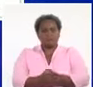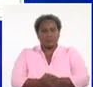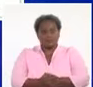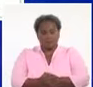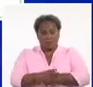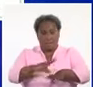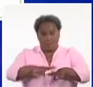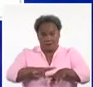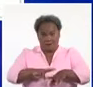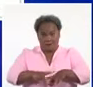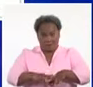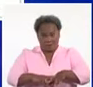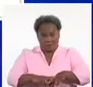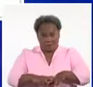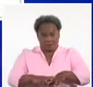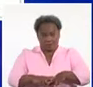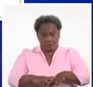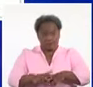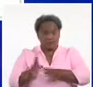termina con un